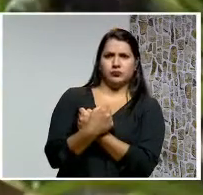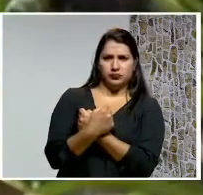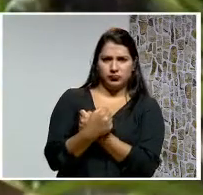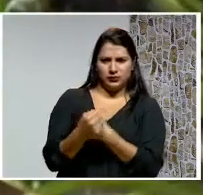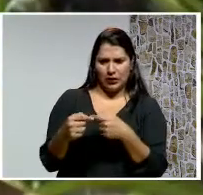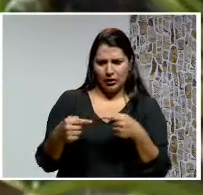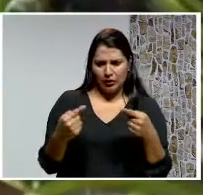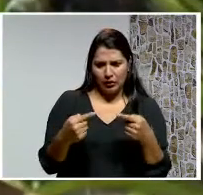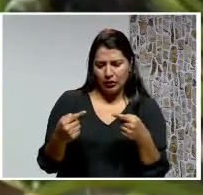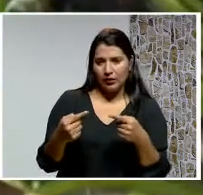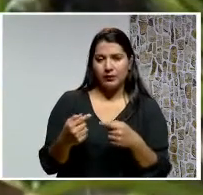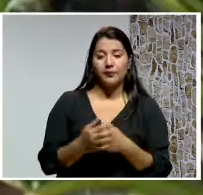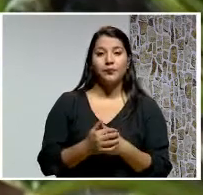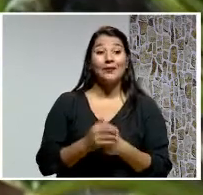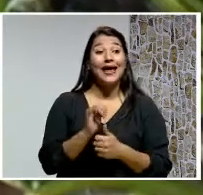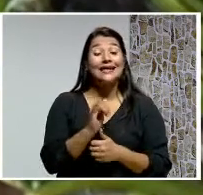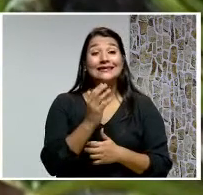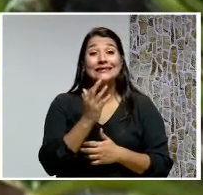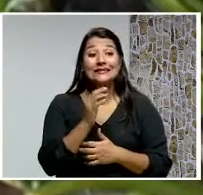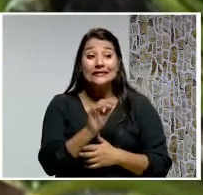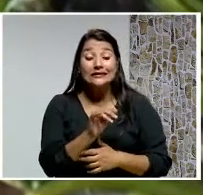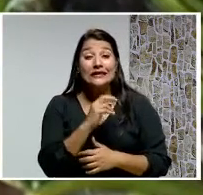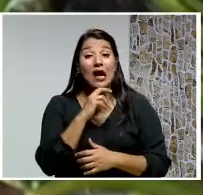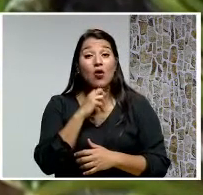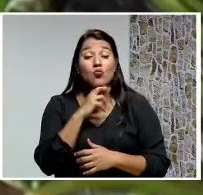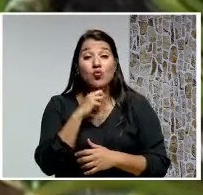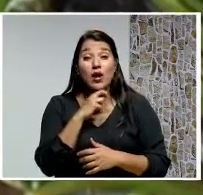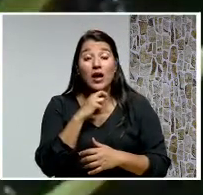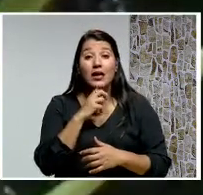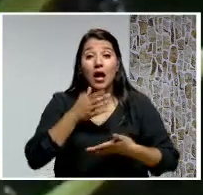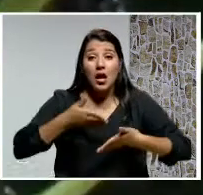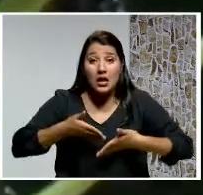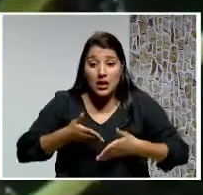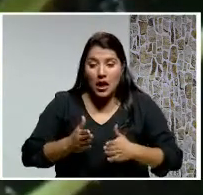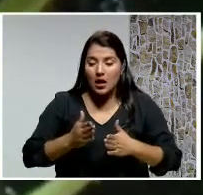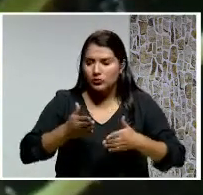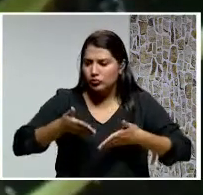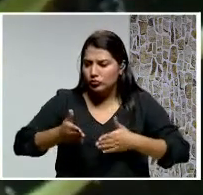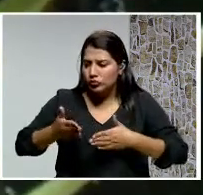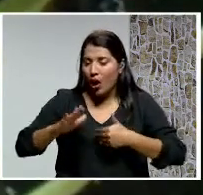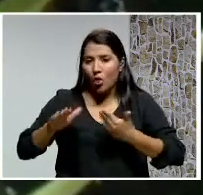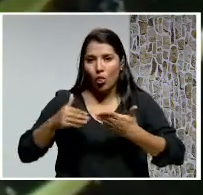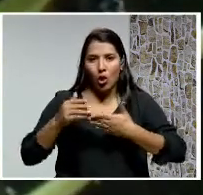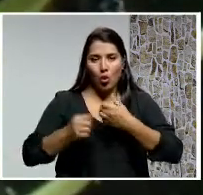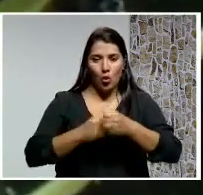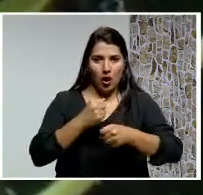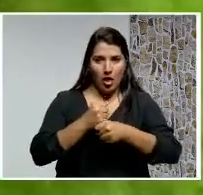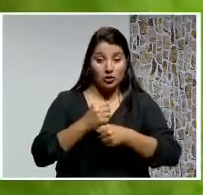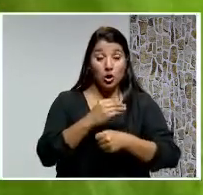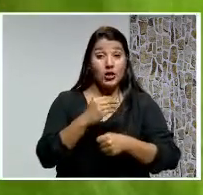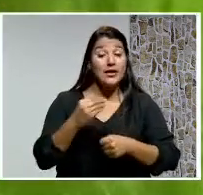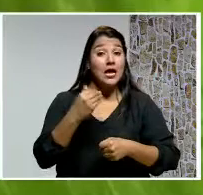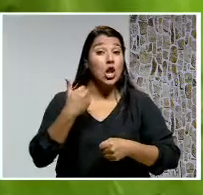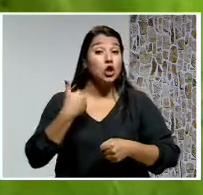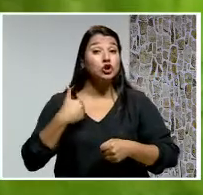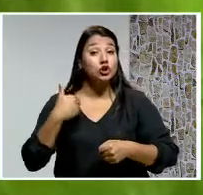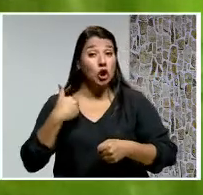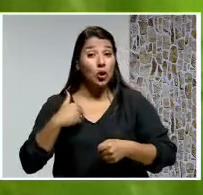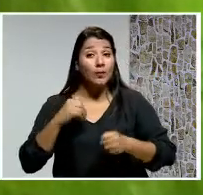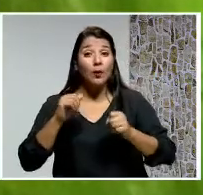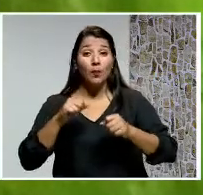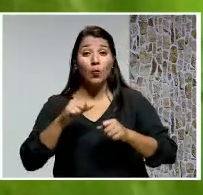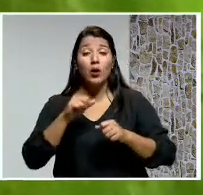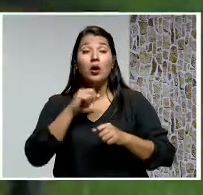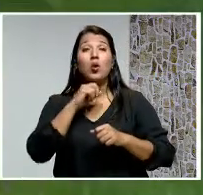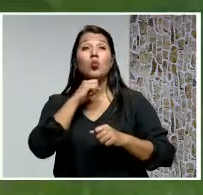sí. Esta colorida especie se reproduce durante todo el año y los machos pueden ser escuchados todo el día por